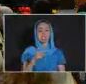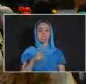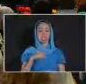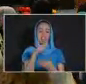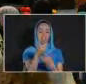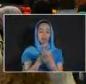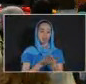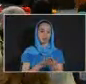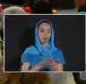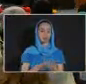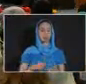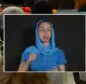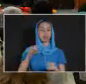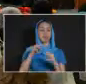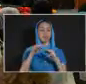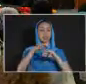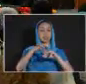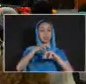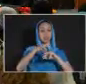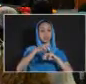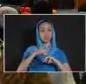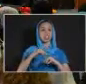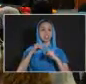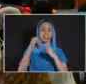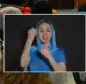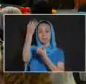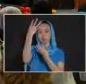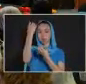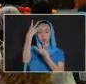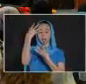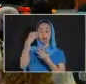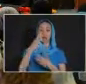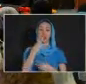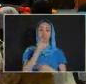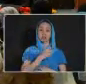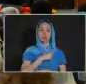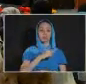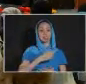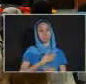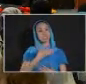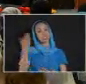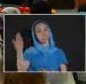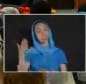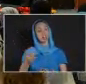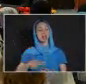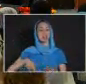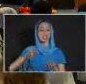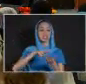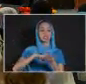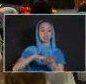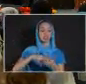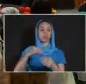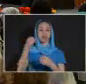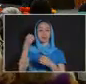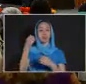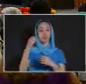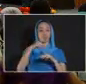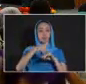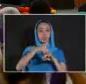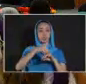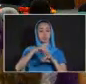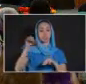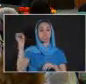de matrimonios le informa a los hermanos que asistirán al retiro de matrimonios que el sábado 21 de septiembre a las